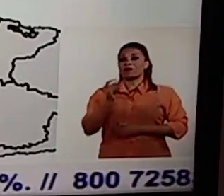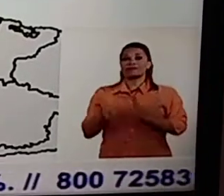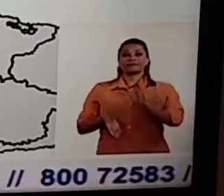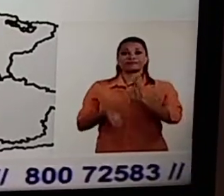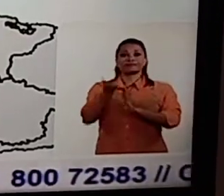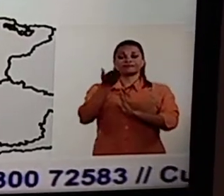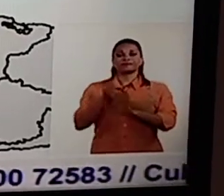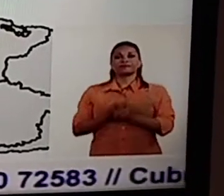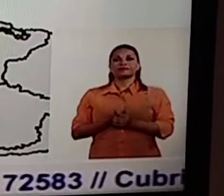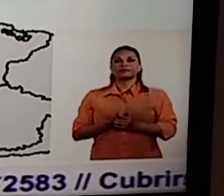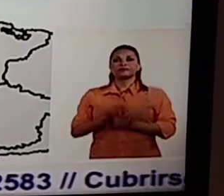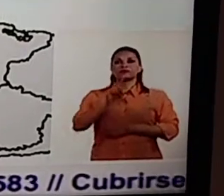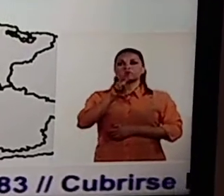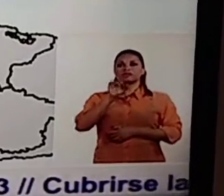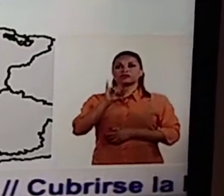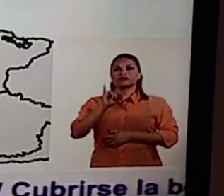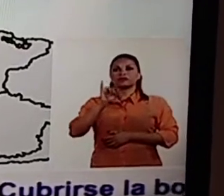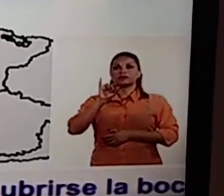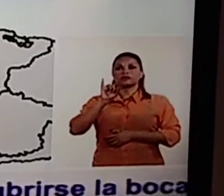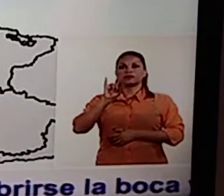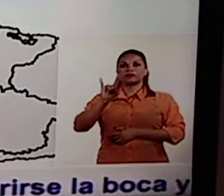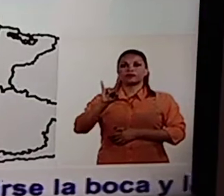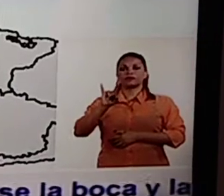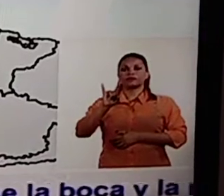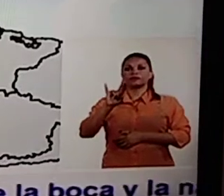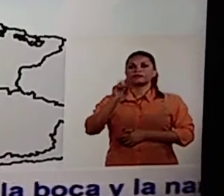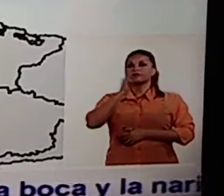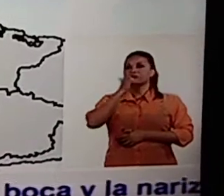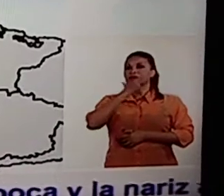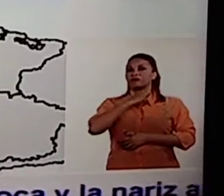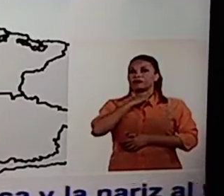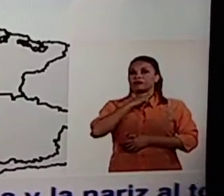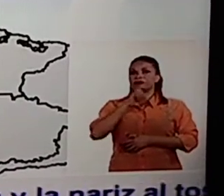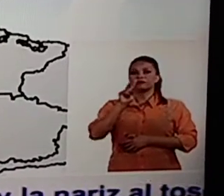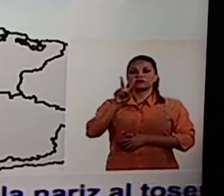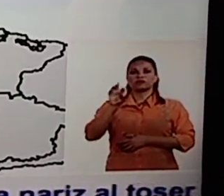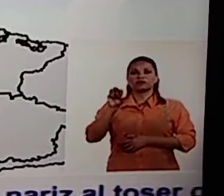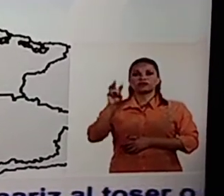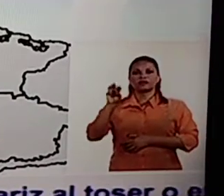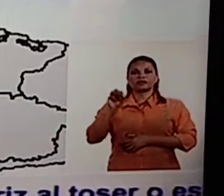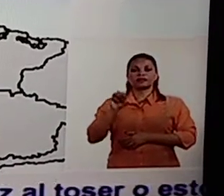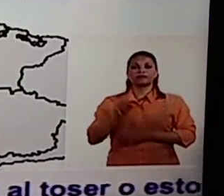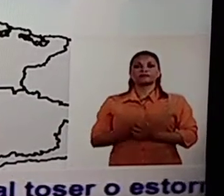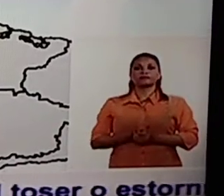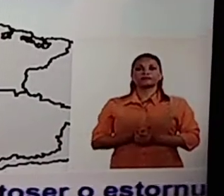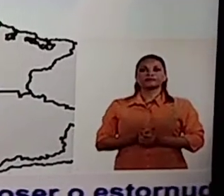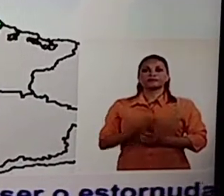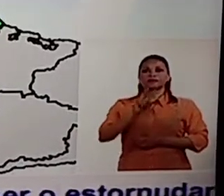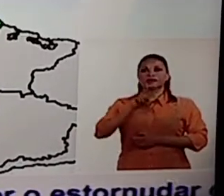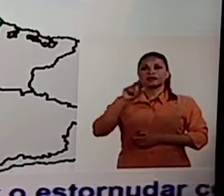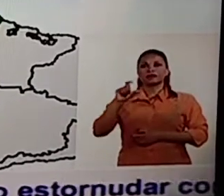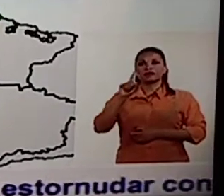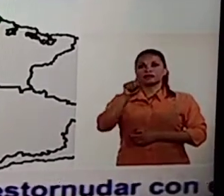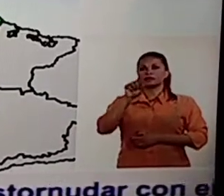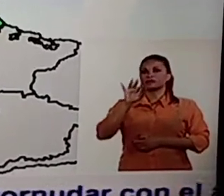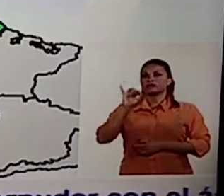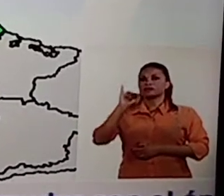269, Ciego de Ávila 230, Villa Clara